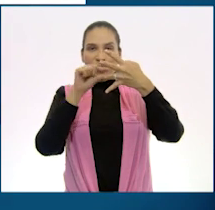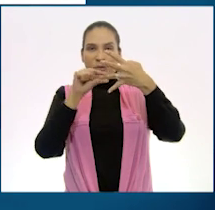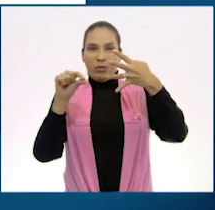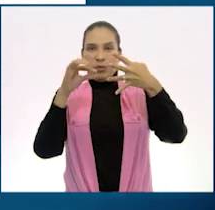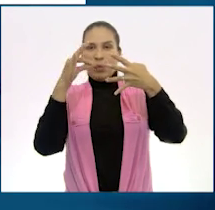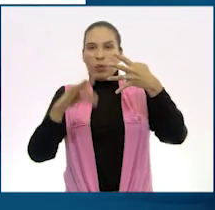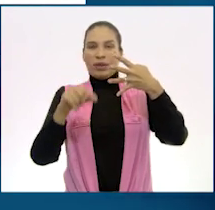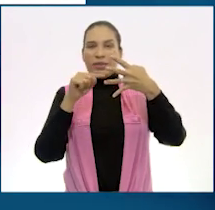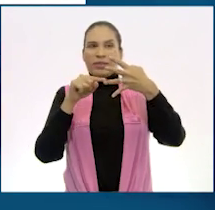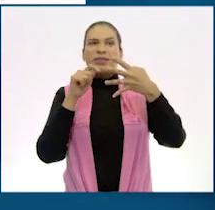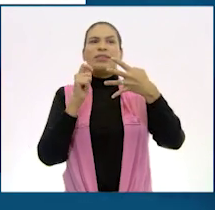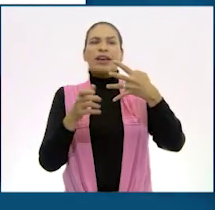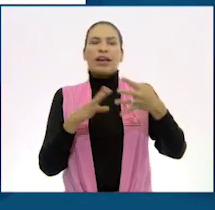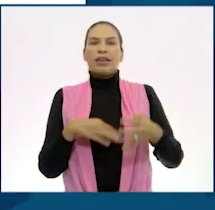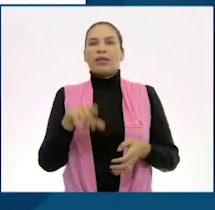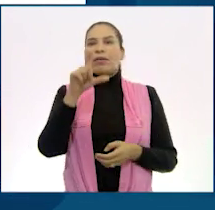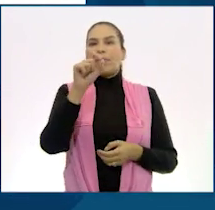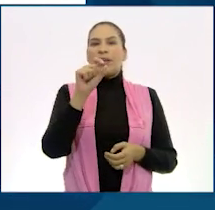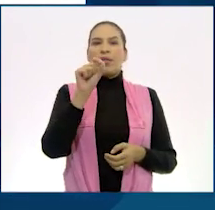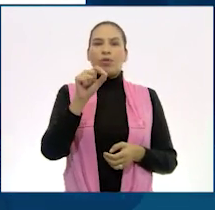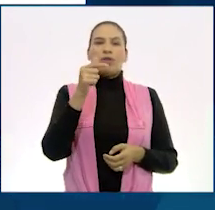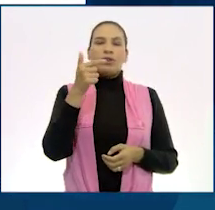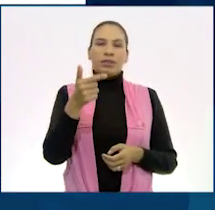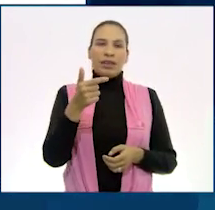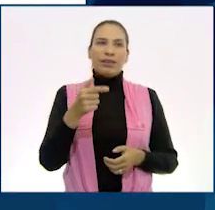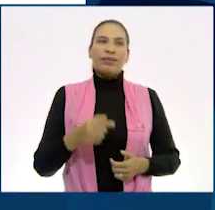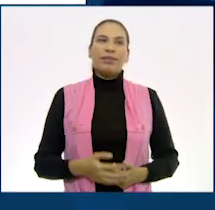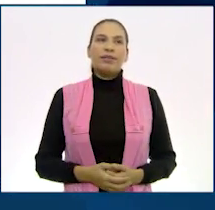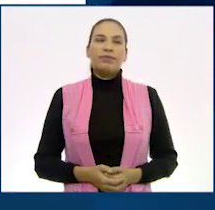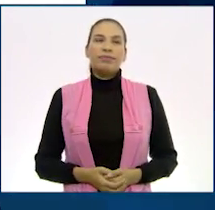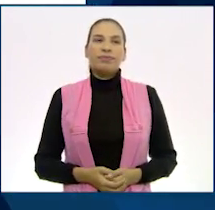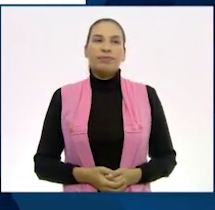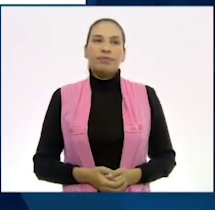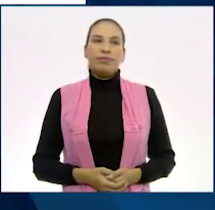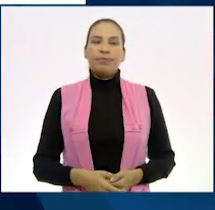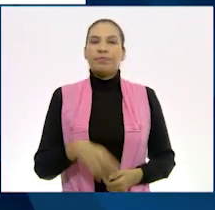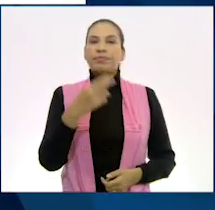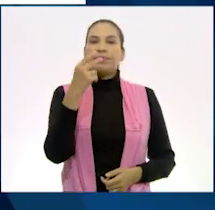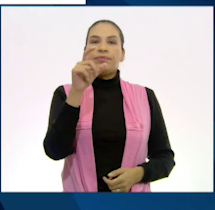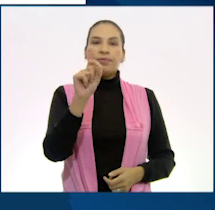que el valor va de 20.7 a